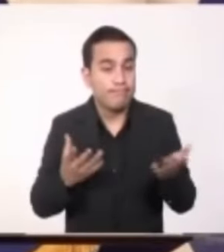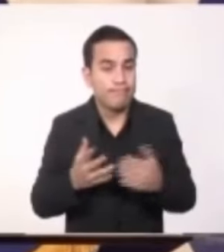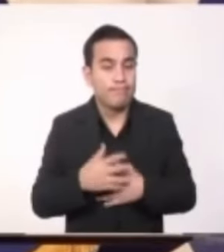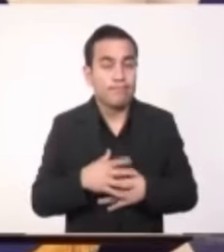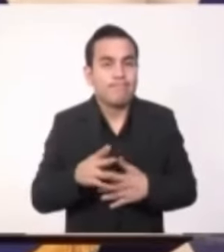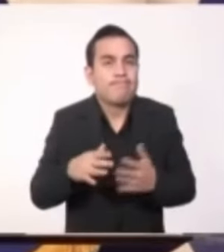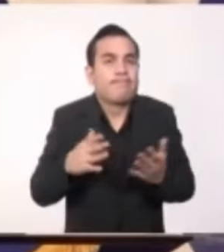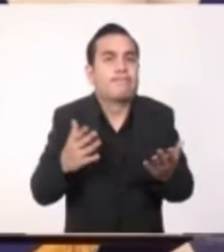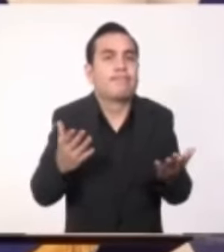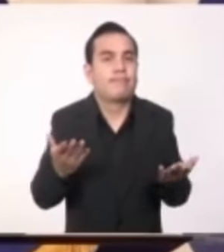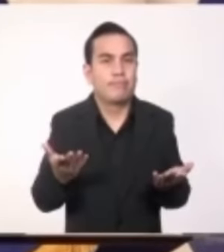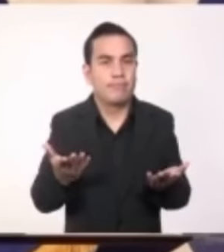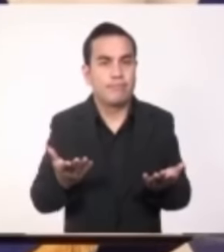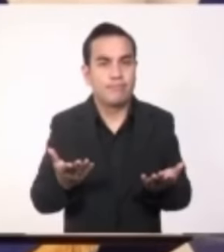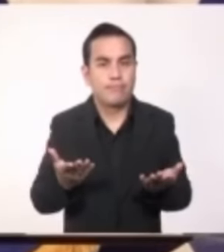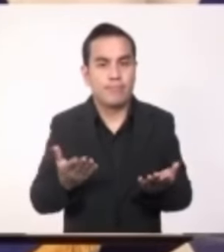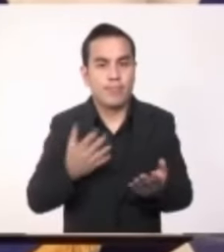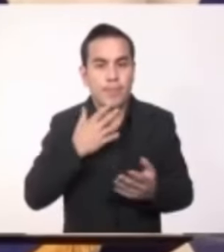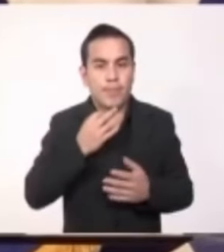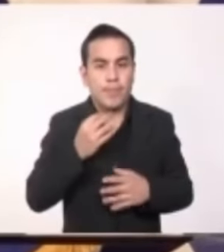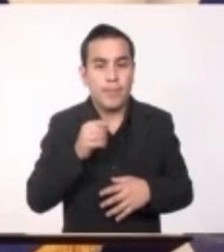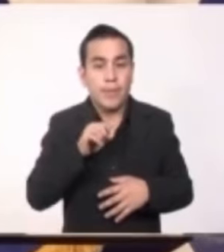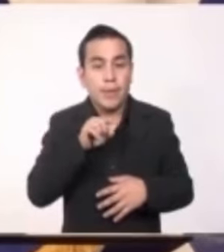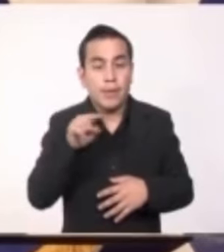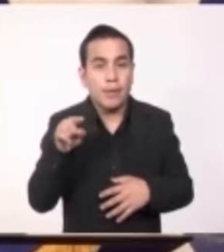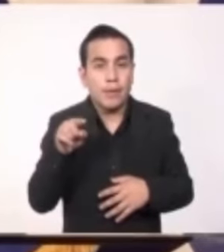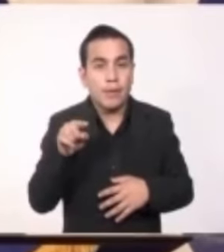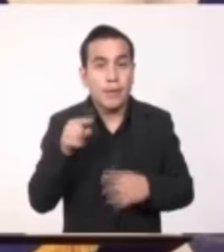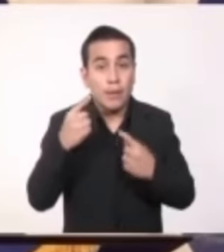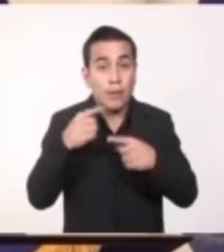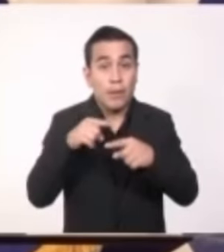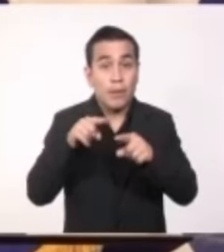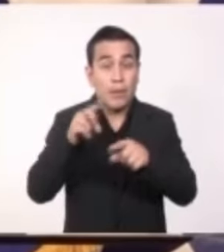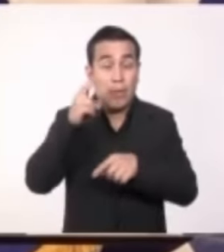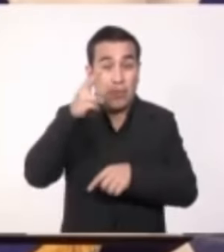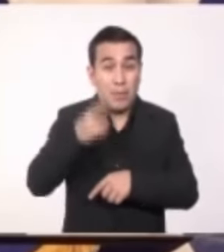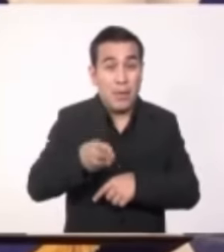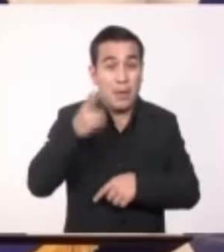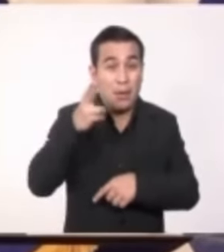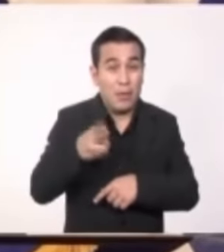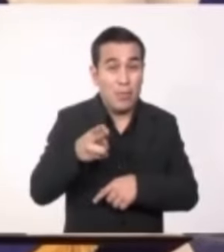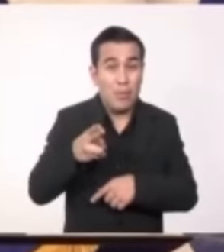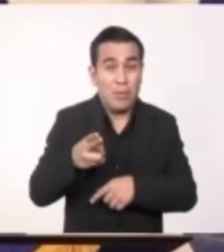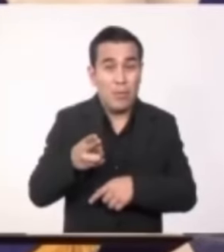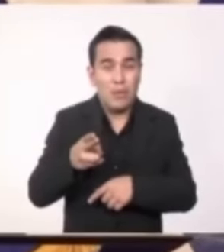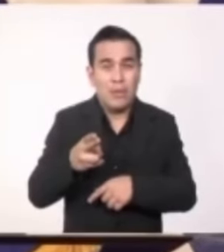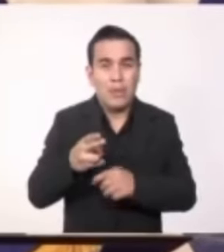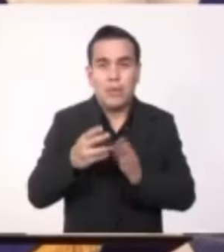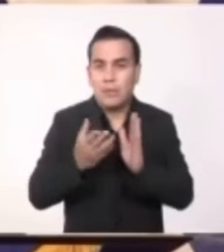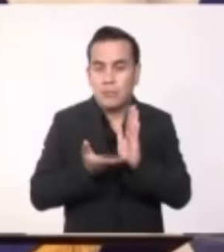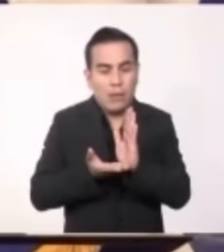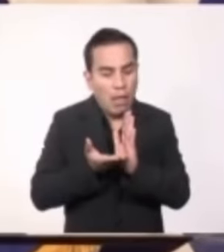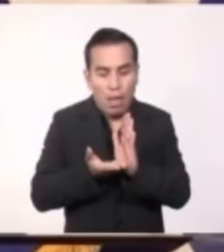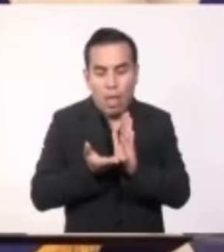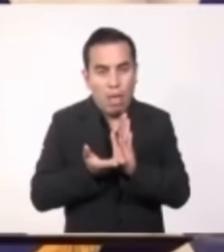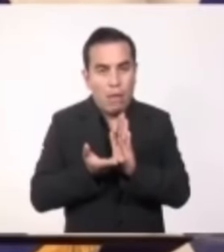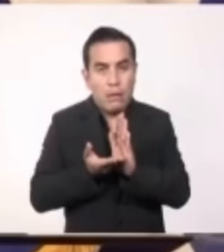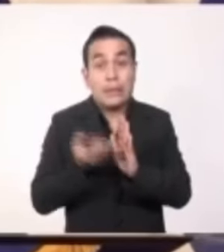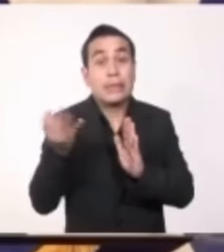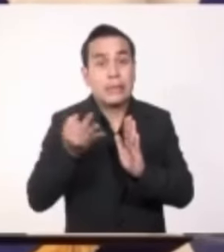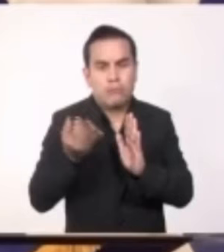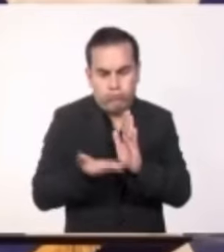entonces si ustedes nos siguen sujetando a las cosas que nos han mantenido en el subdesarrollo nunca nos vamos a